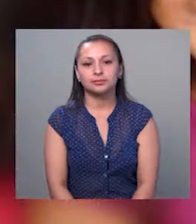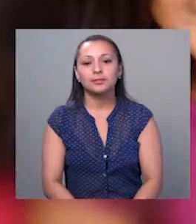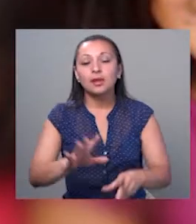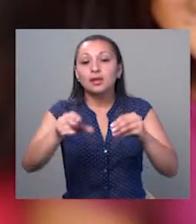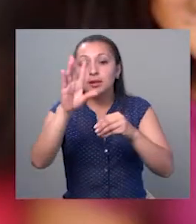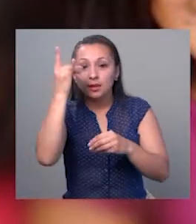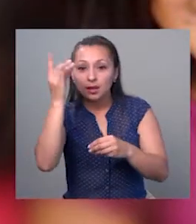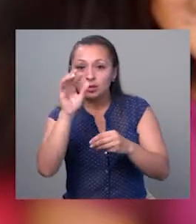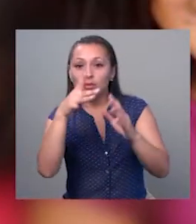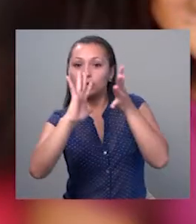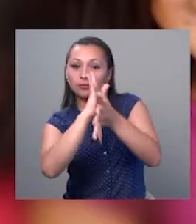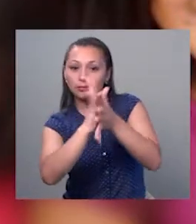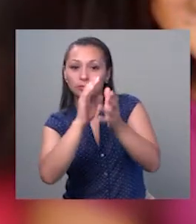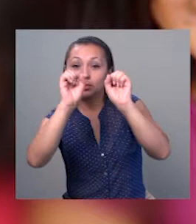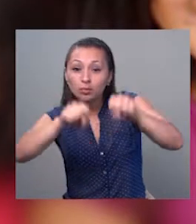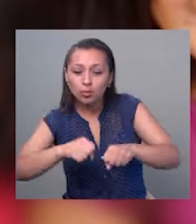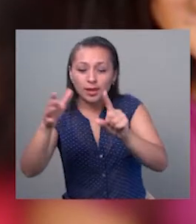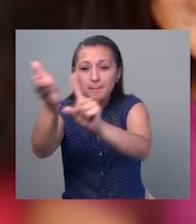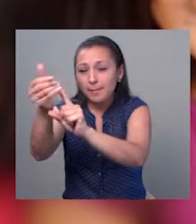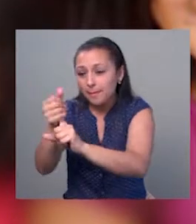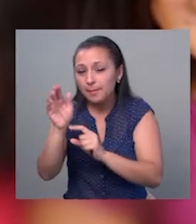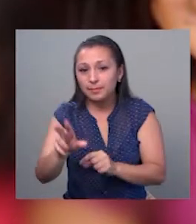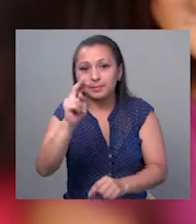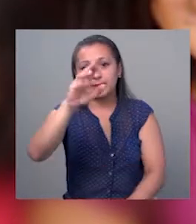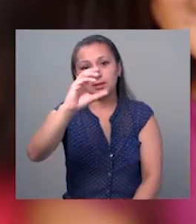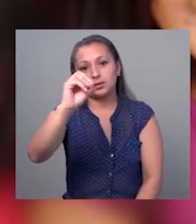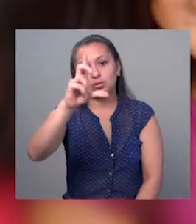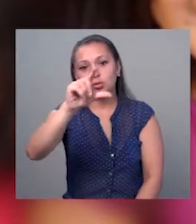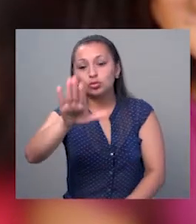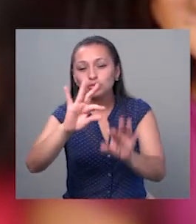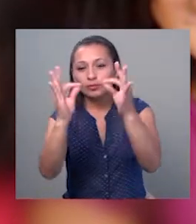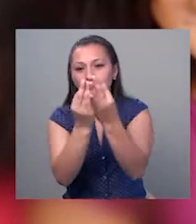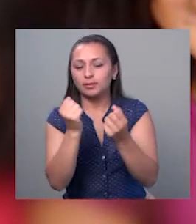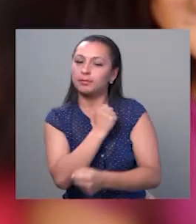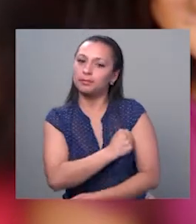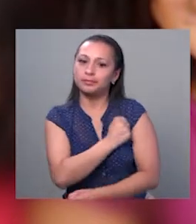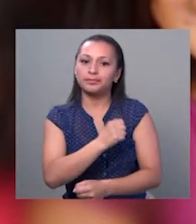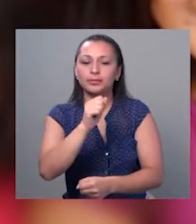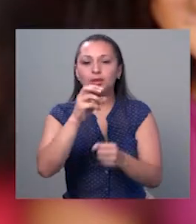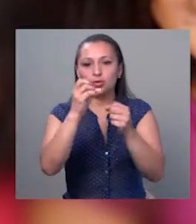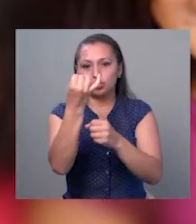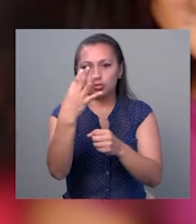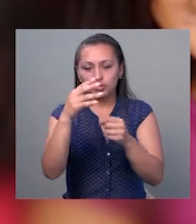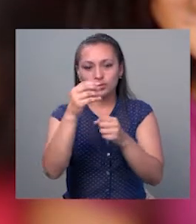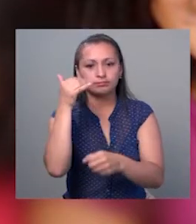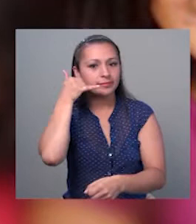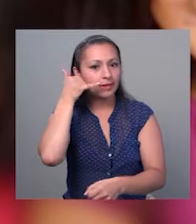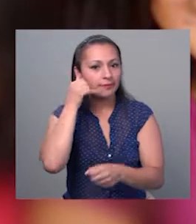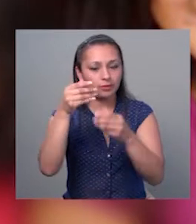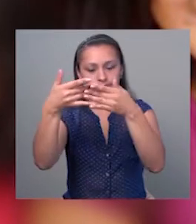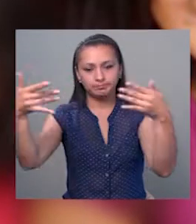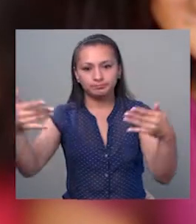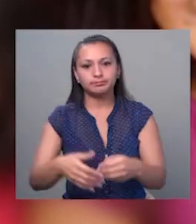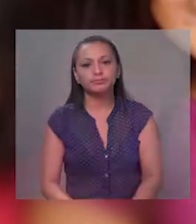Si usted tiene algún tipo de información que contribuya a que la niña Paula Nicole Palacios Narváez regrese a su hogar con su familia, compártala de inmediato a los teléfonos